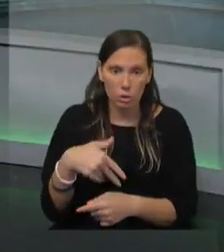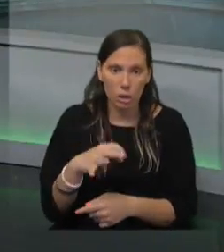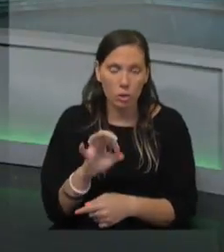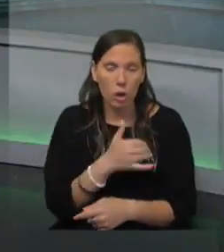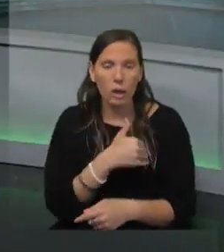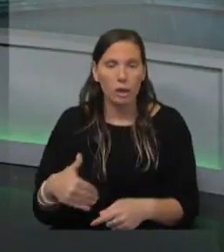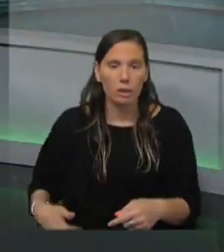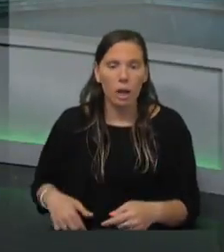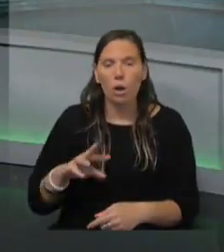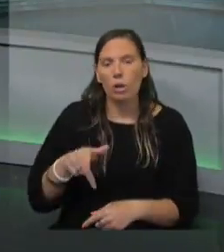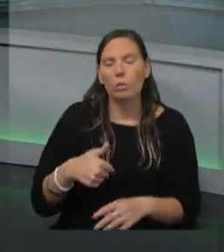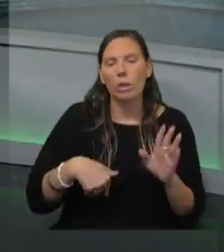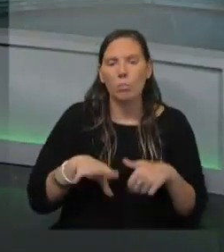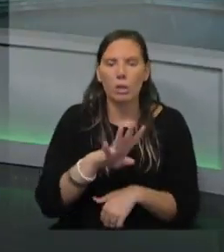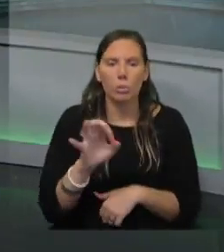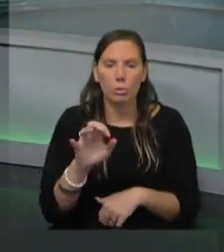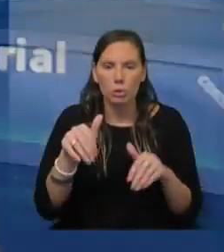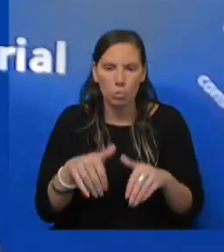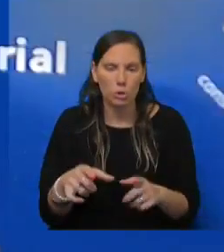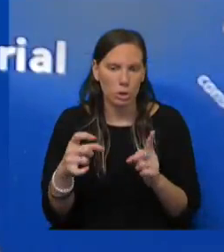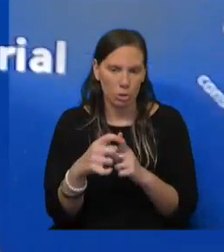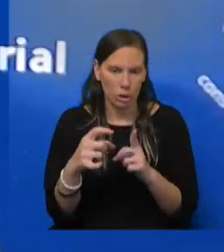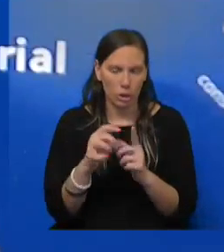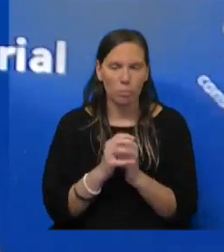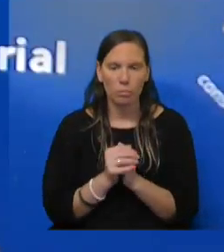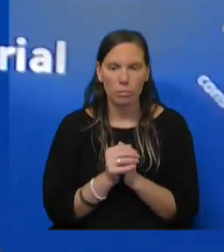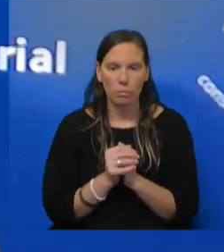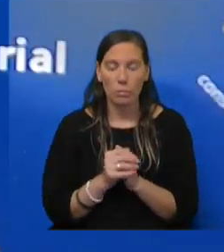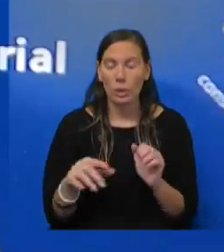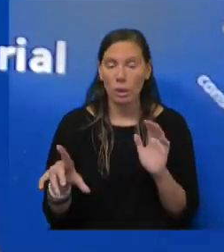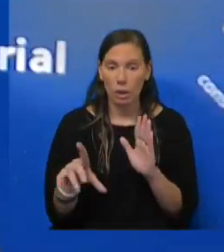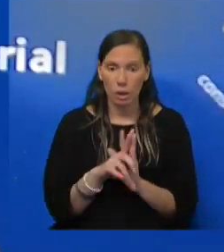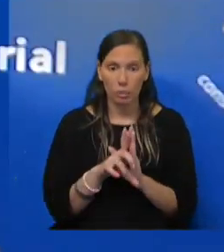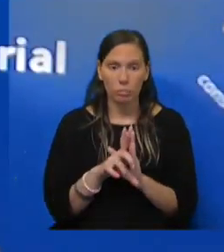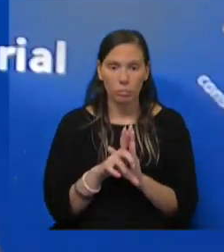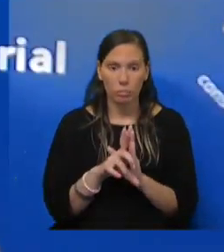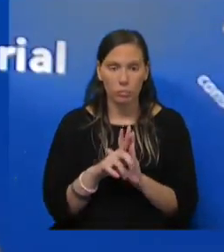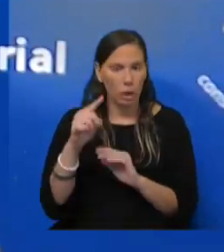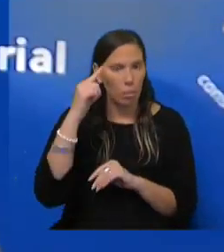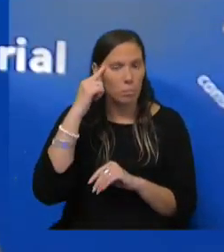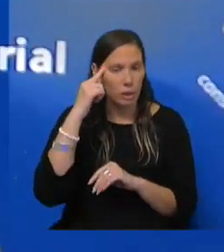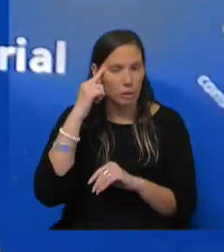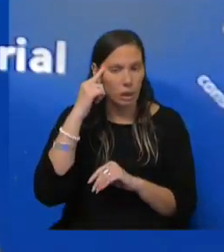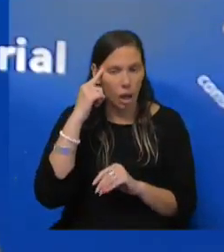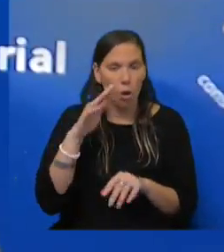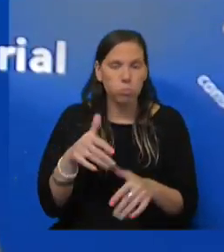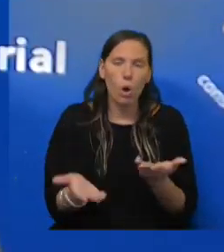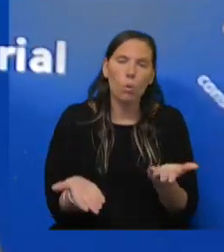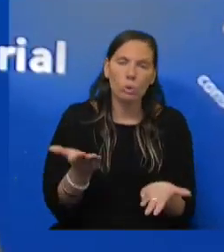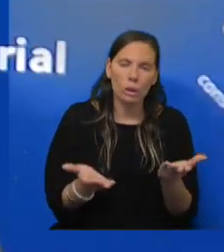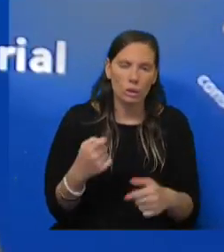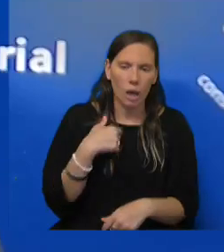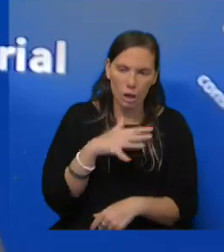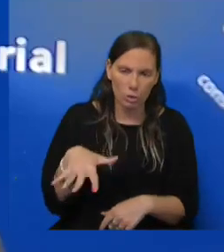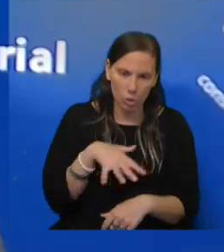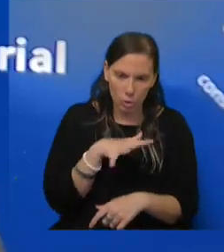renuncia a más de 400 millones de dólares es una ley pensada con mucha justicia social